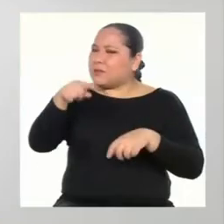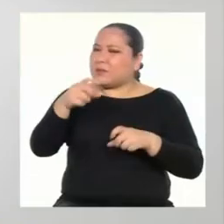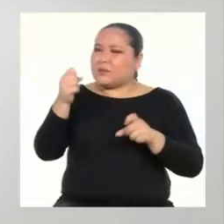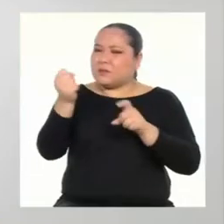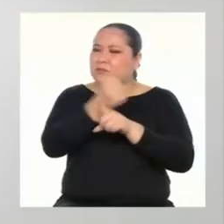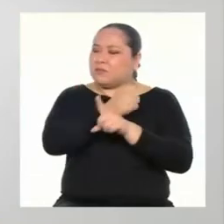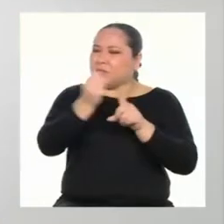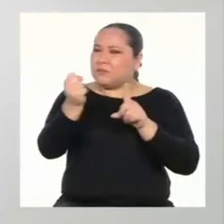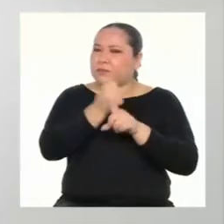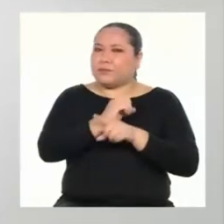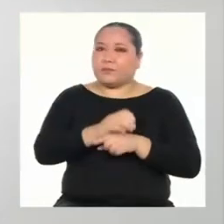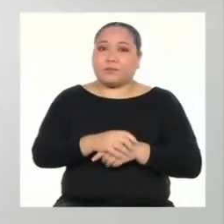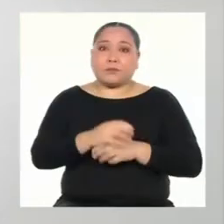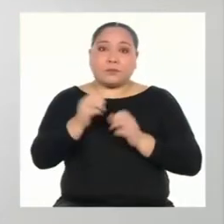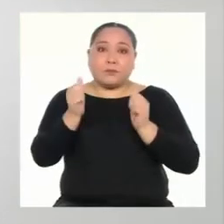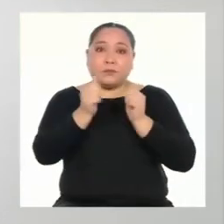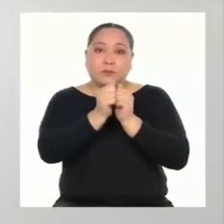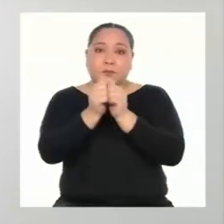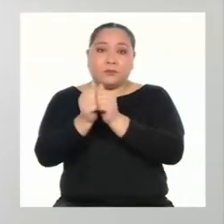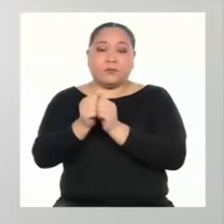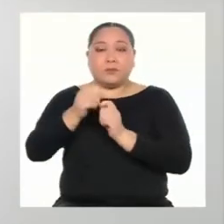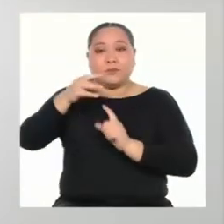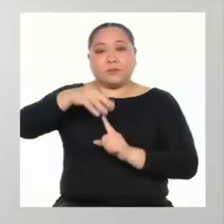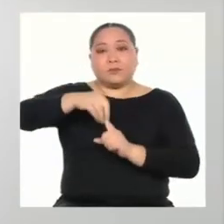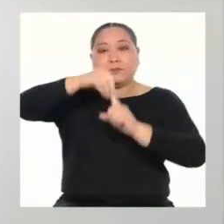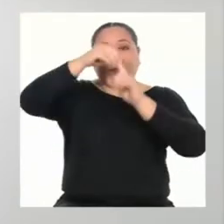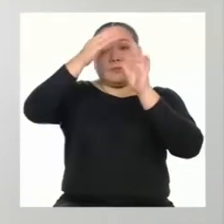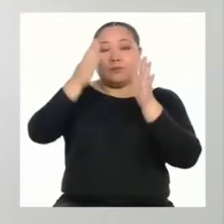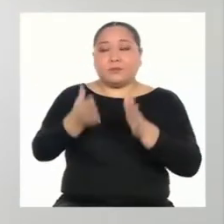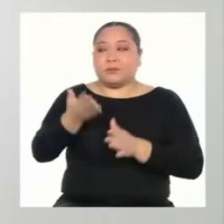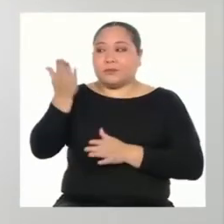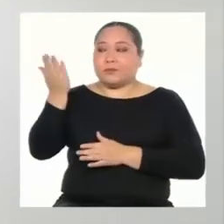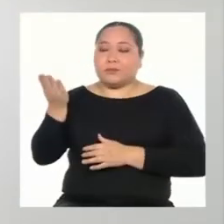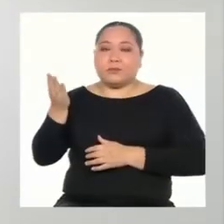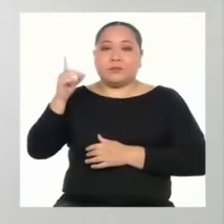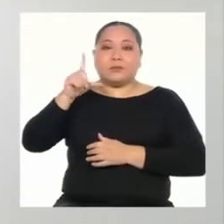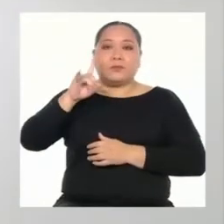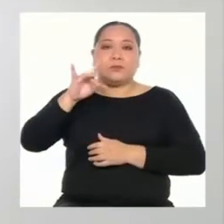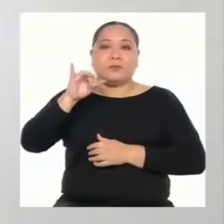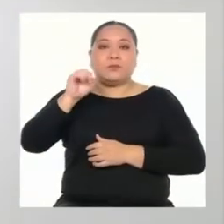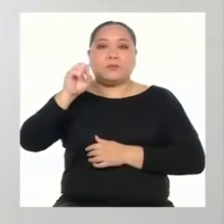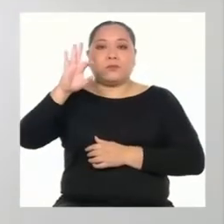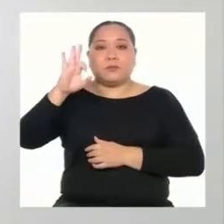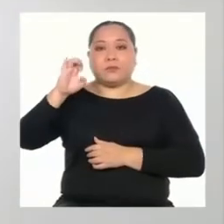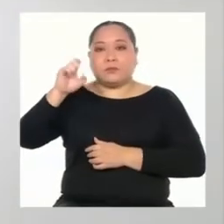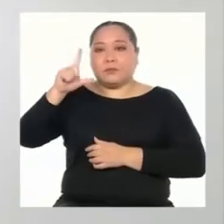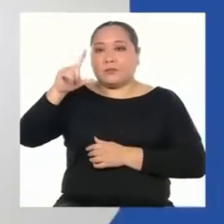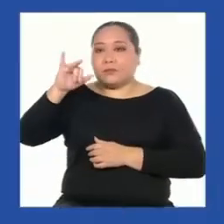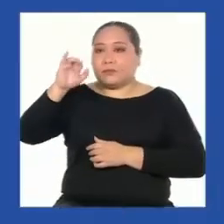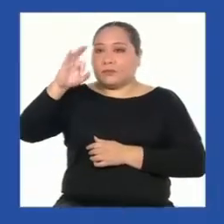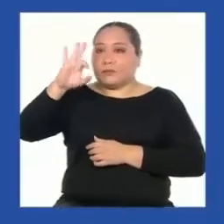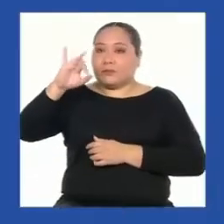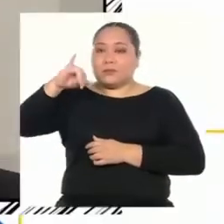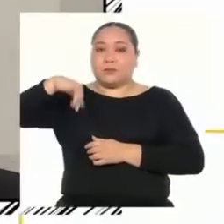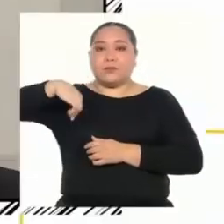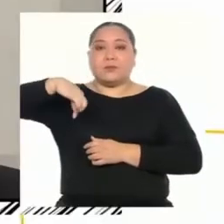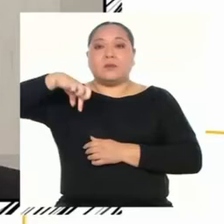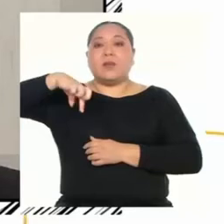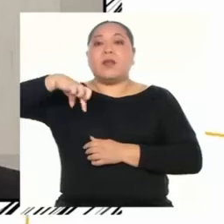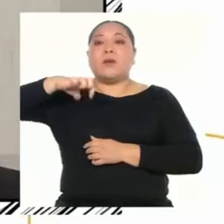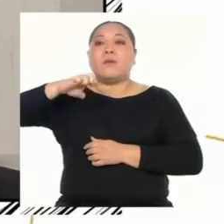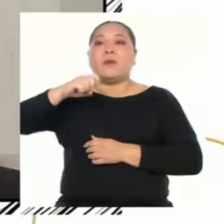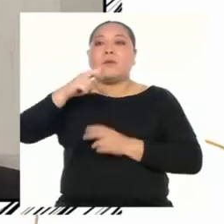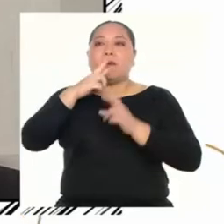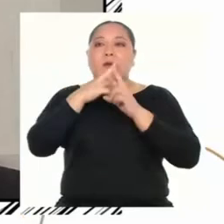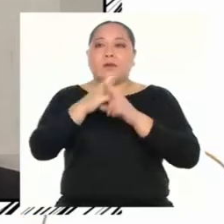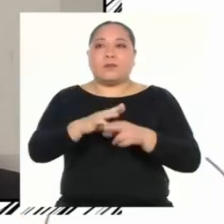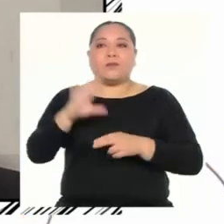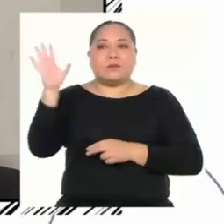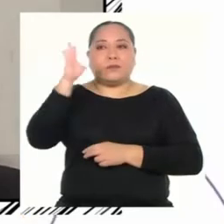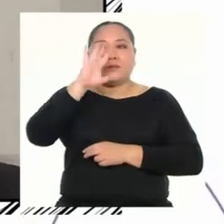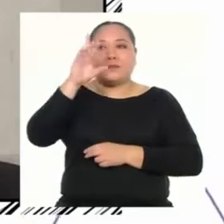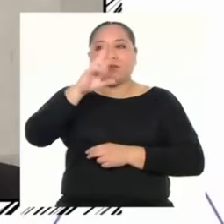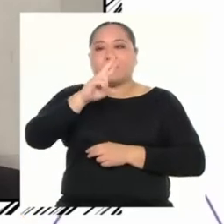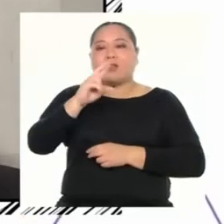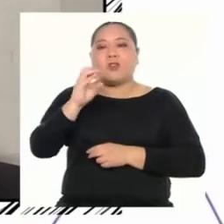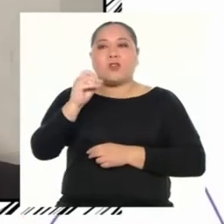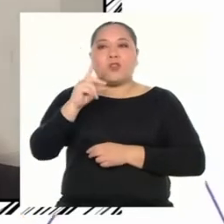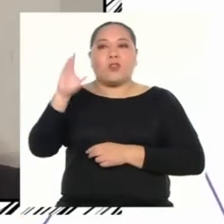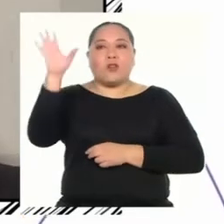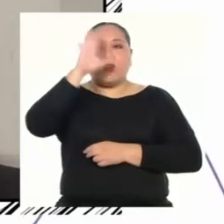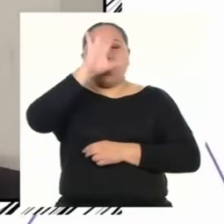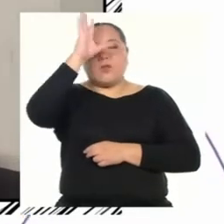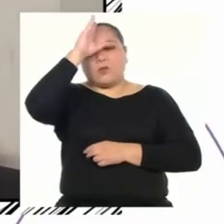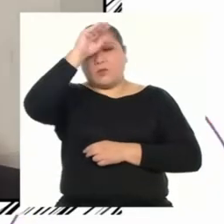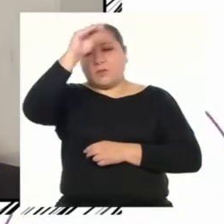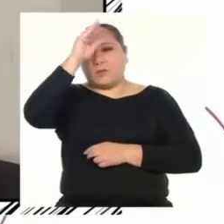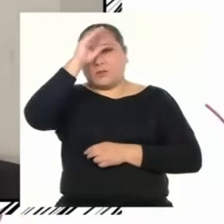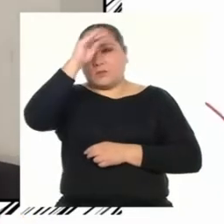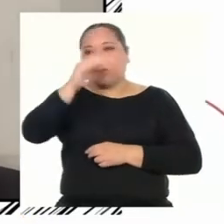violencia? Nos acompaña el especialista Luis Felipe para responder esa pregunta. Hola Rodrigo,